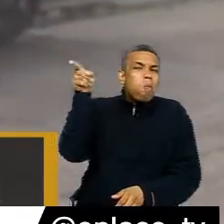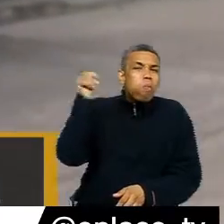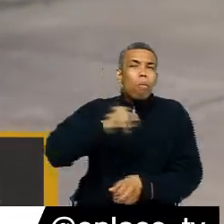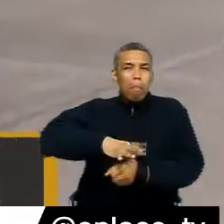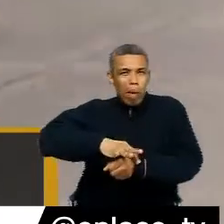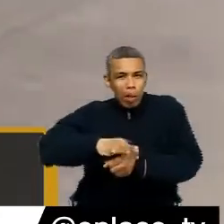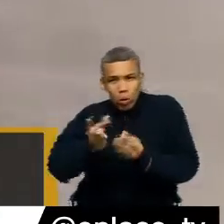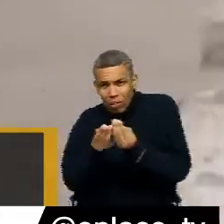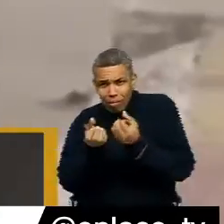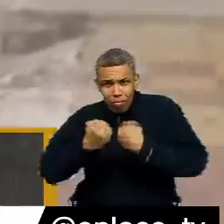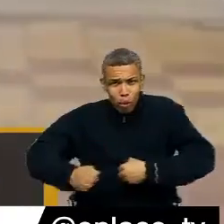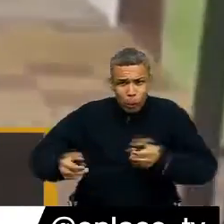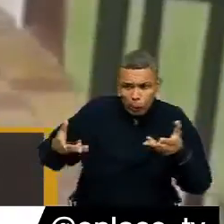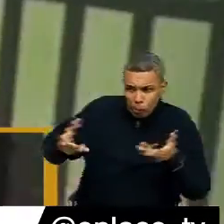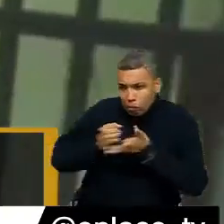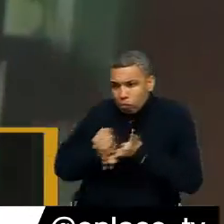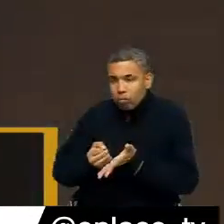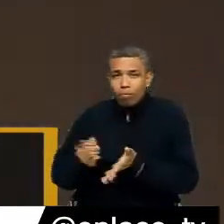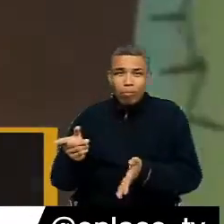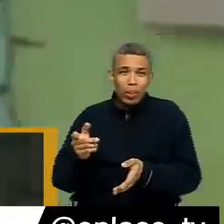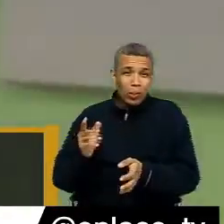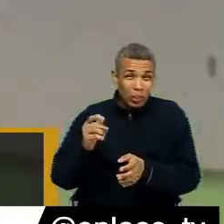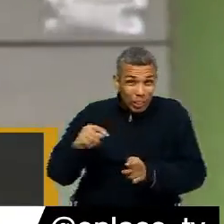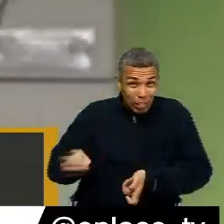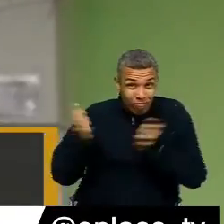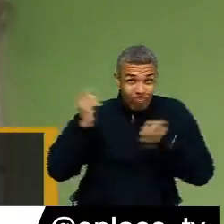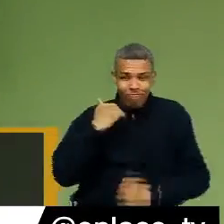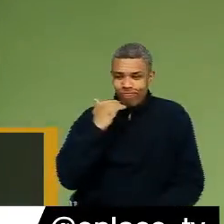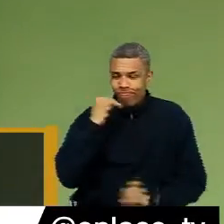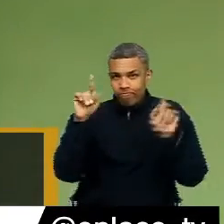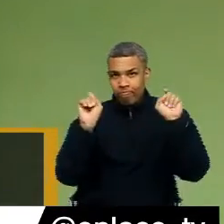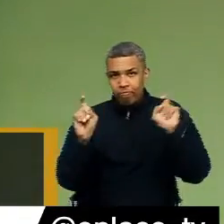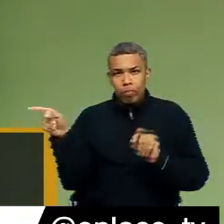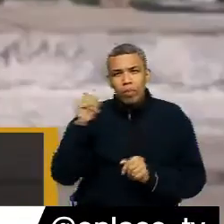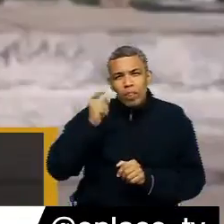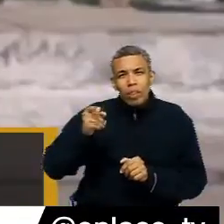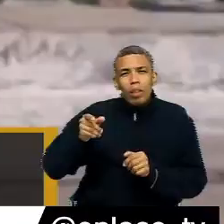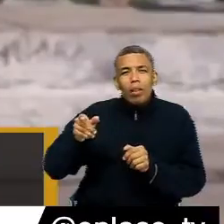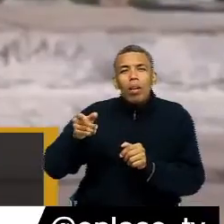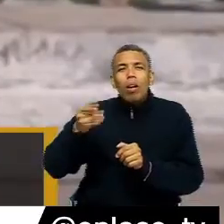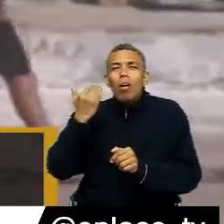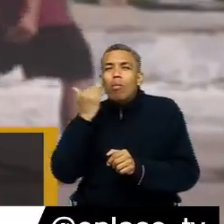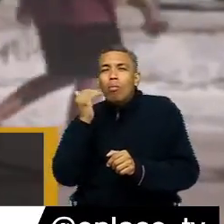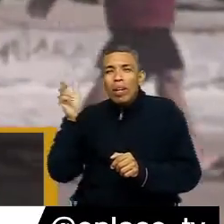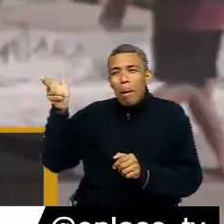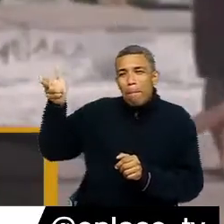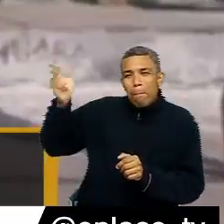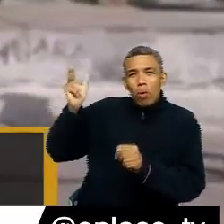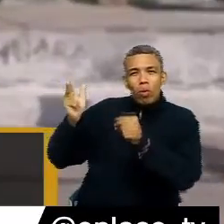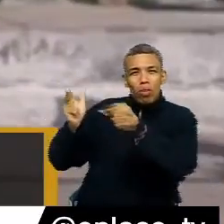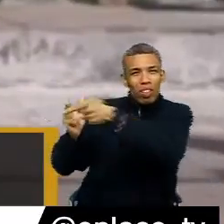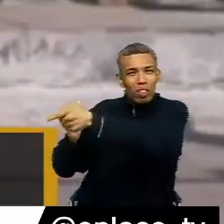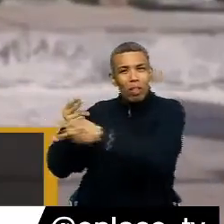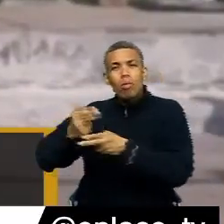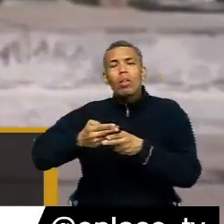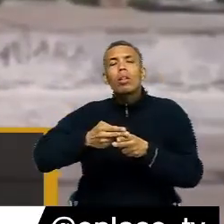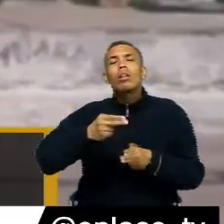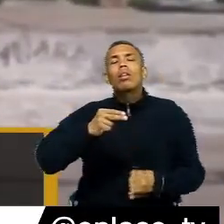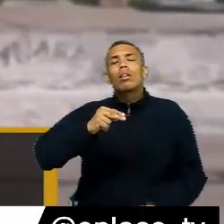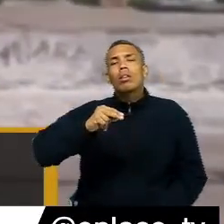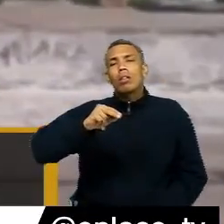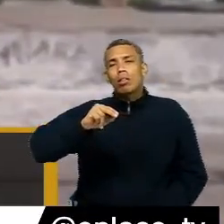mañana aproximadamente, una mujer de 30 años de edad, identificada como Paola Andrea Duque Carmona, resultó herida con arma de fuego a